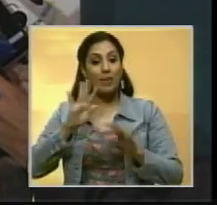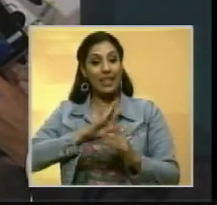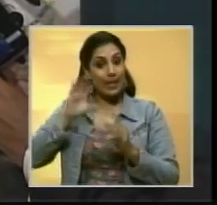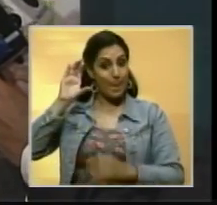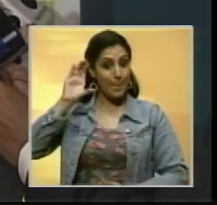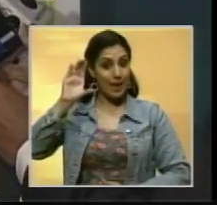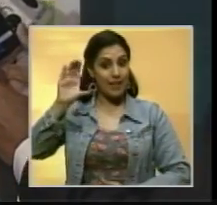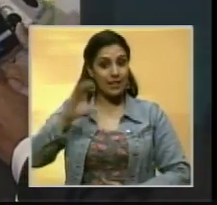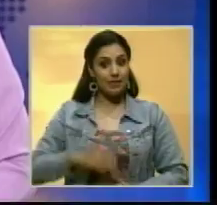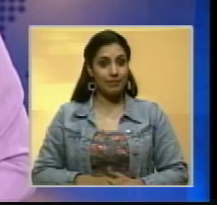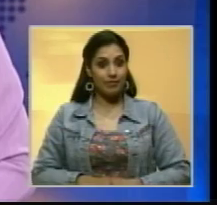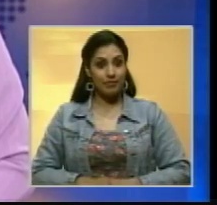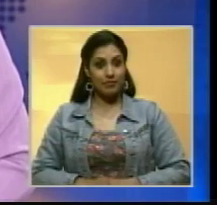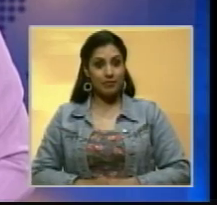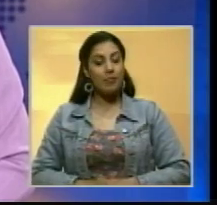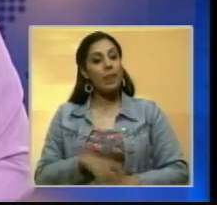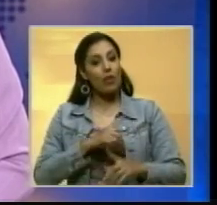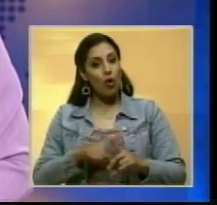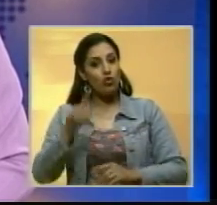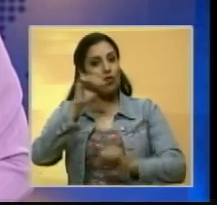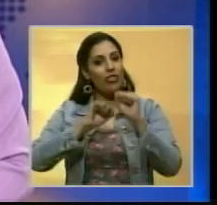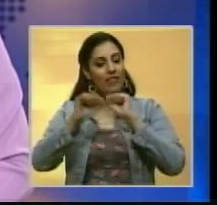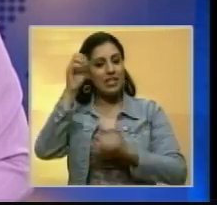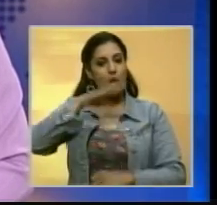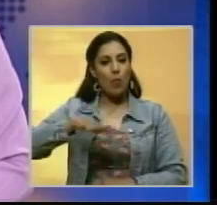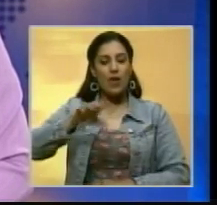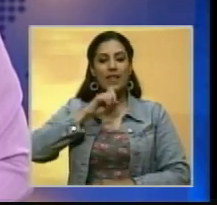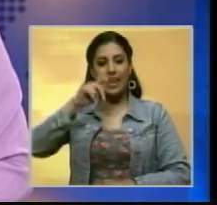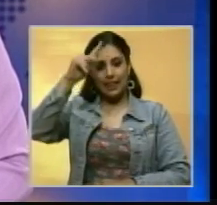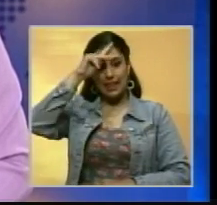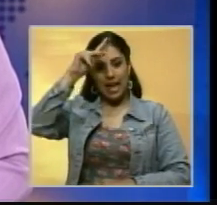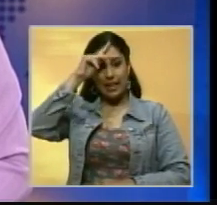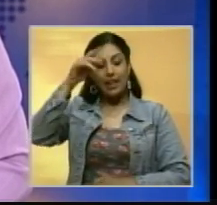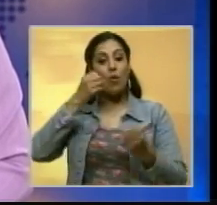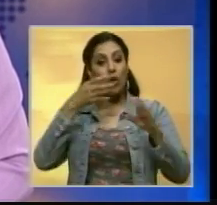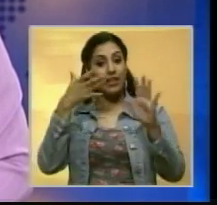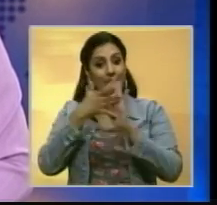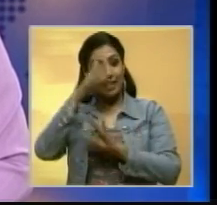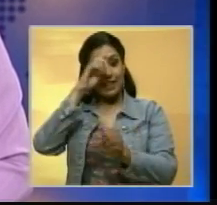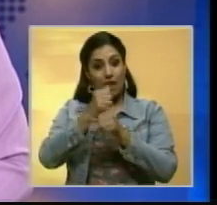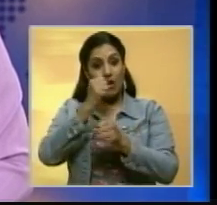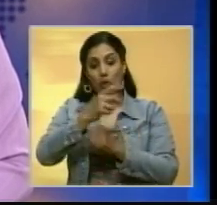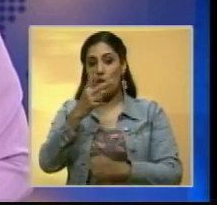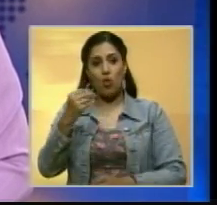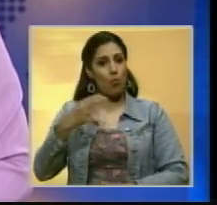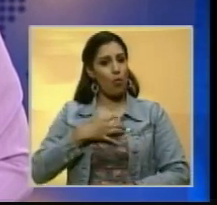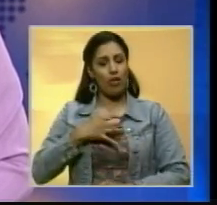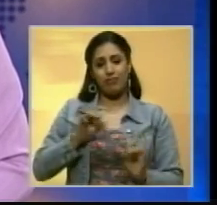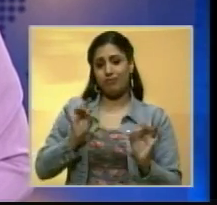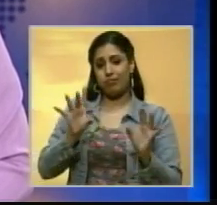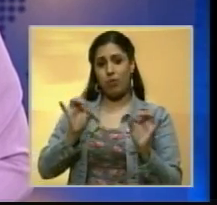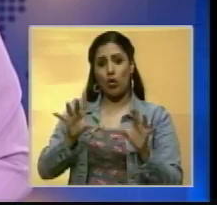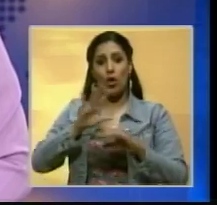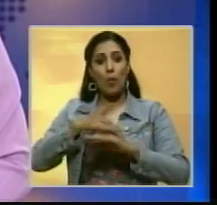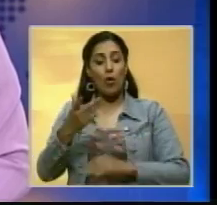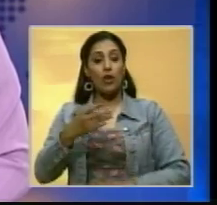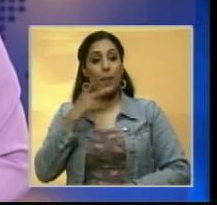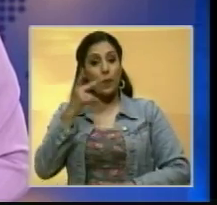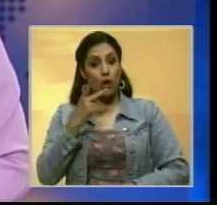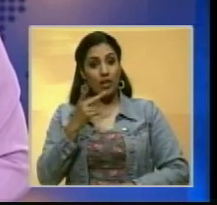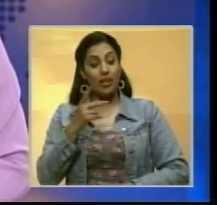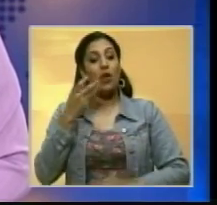el país. El defensor del pueblo, Tarek William Saab, aseguró que los trabajadores no pueden ser despedidos por razones